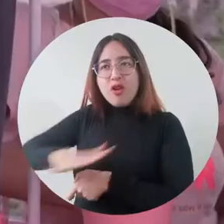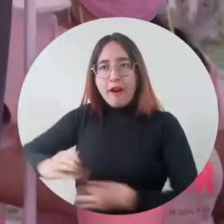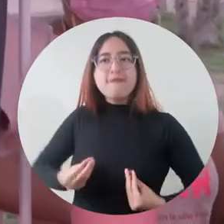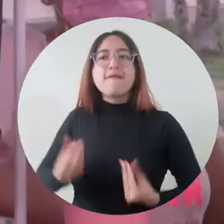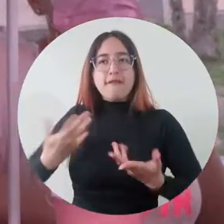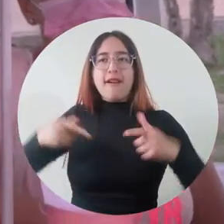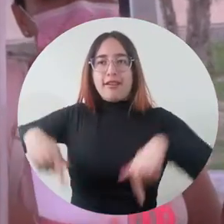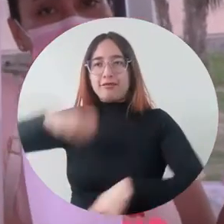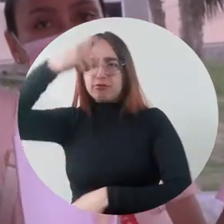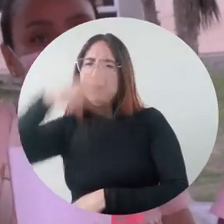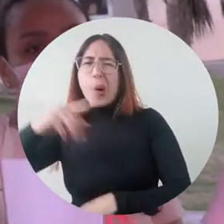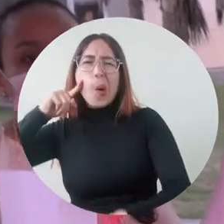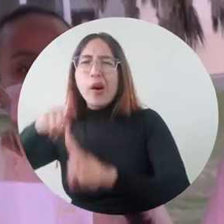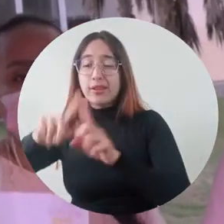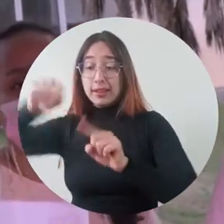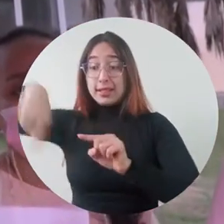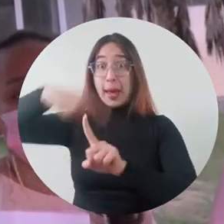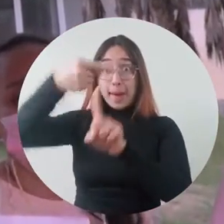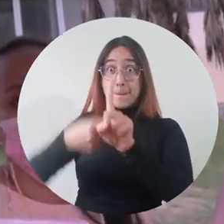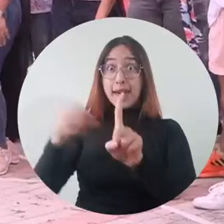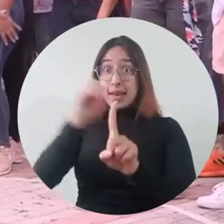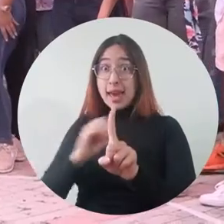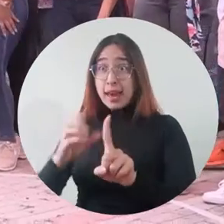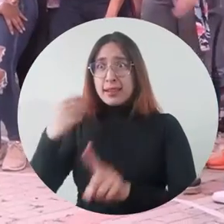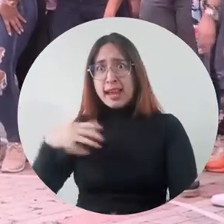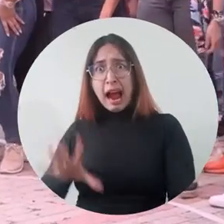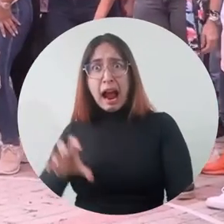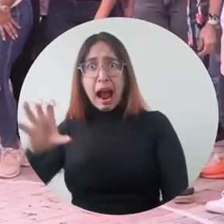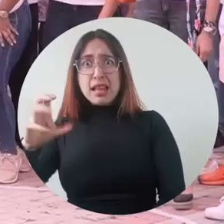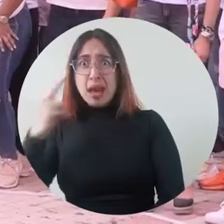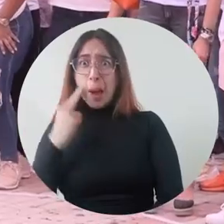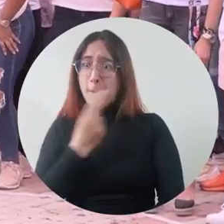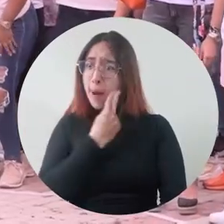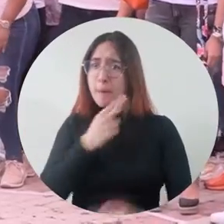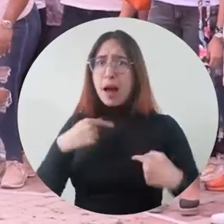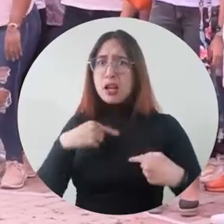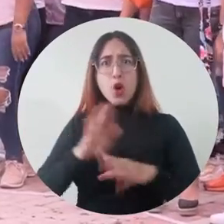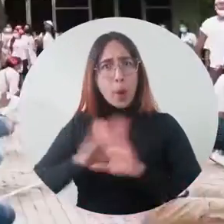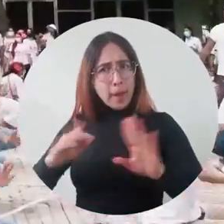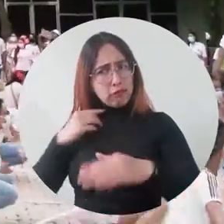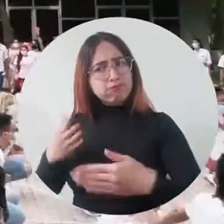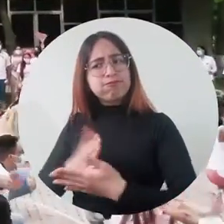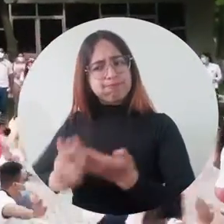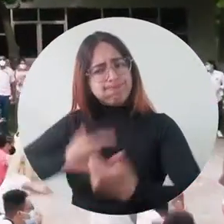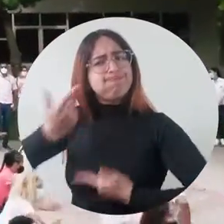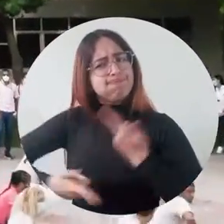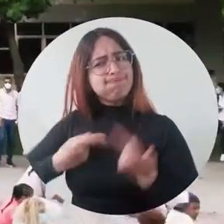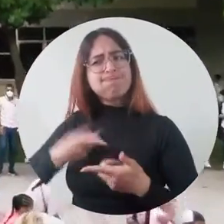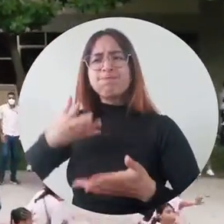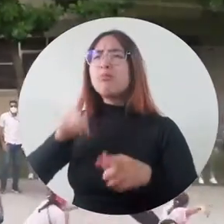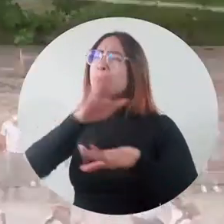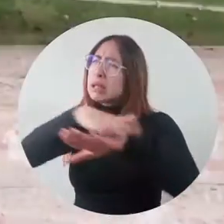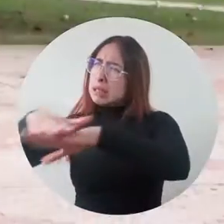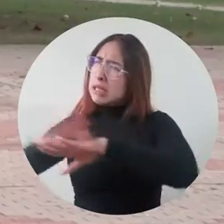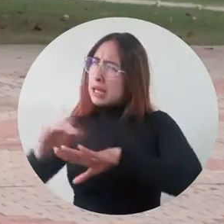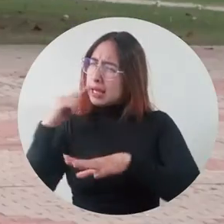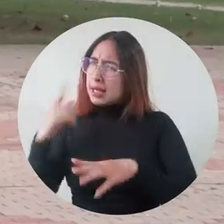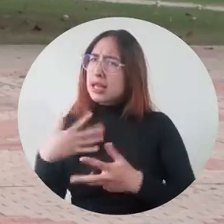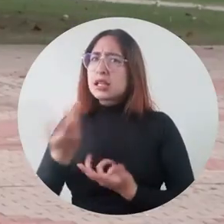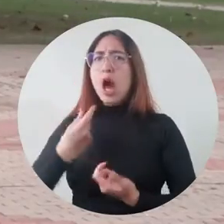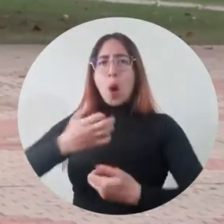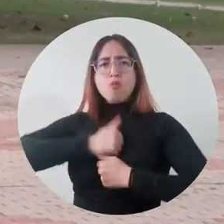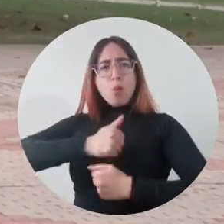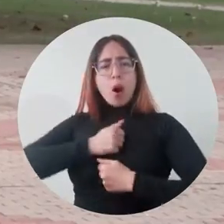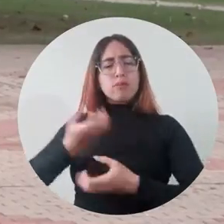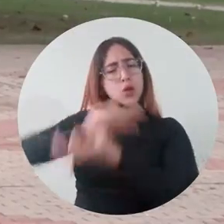para que esta campaña en este mes de de cáncer de mama sea una realidad y podamos llegar a más mujeres y más hombres para que se haga el autoexamen